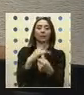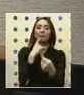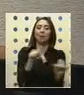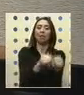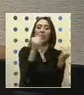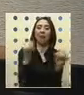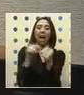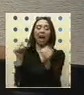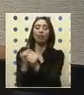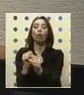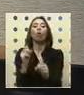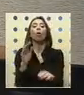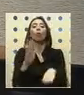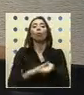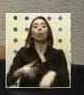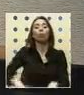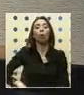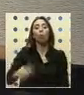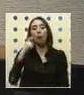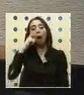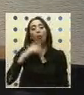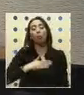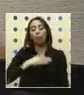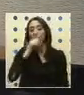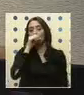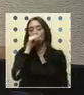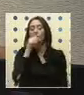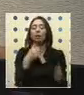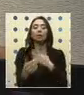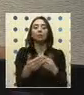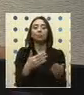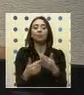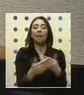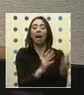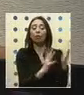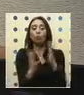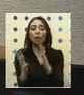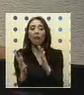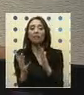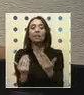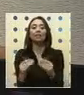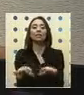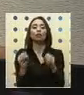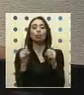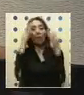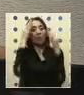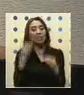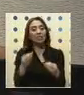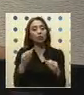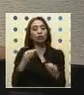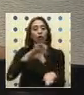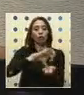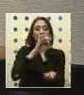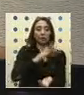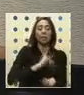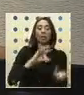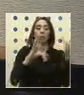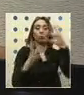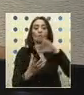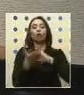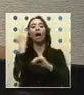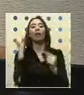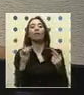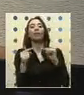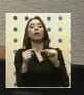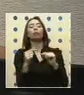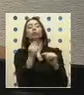estragos de la actividad humana, está generando en naturaleza la necesidad de tomar medidas a nivel nacional y global. Se discutían solo a niveles de las